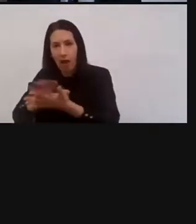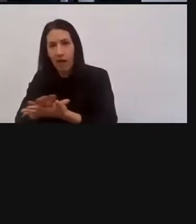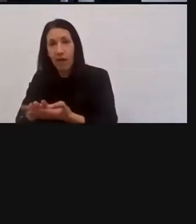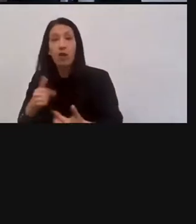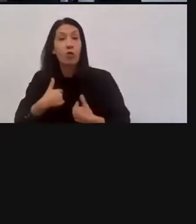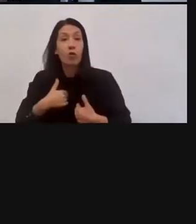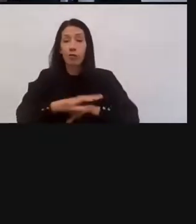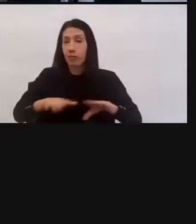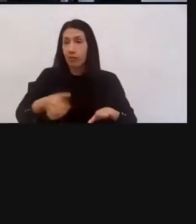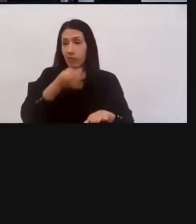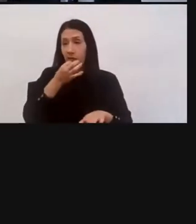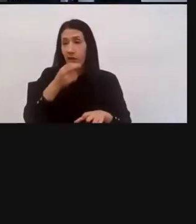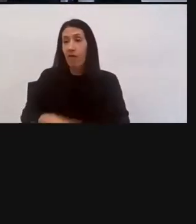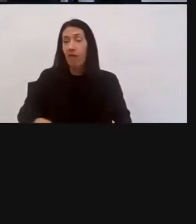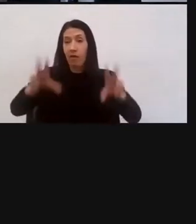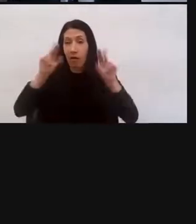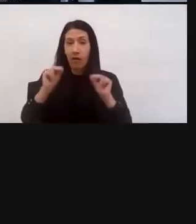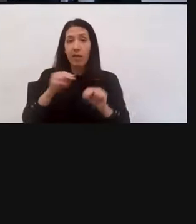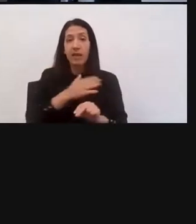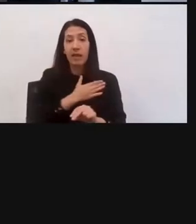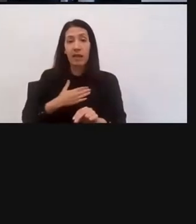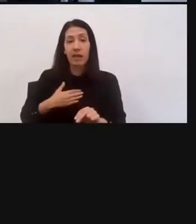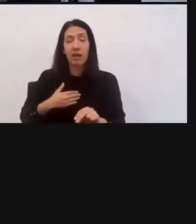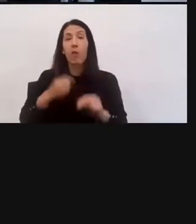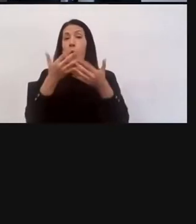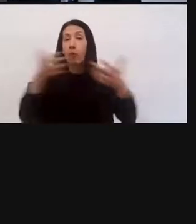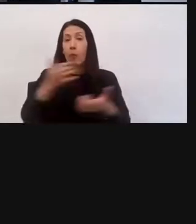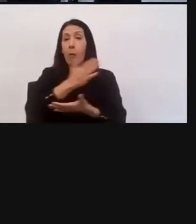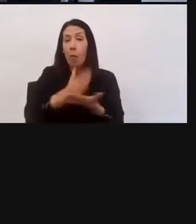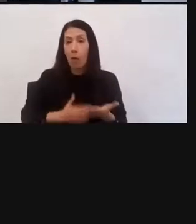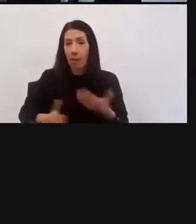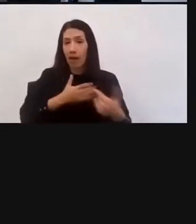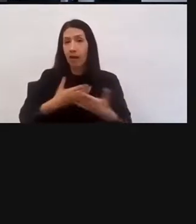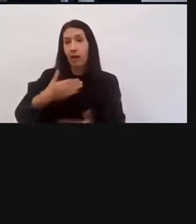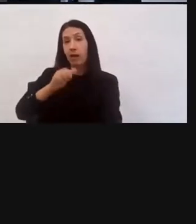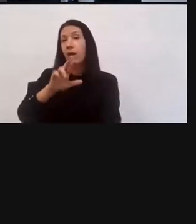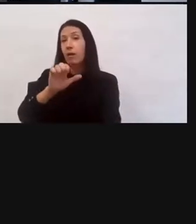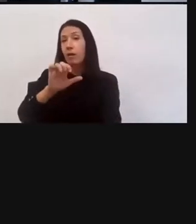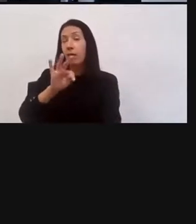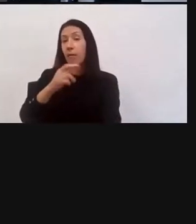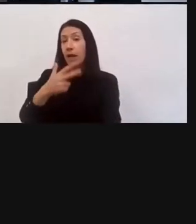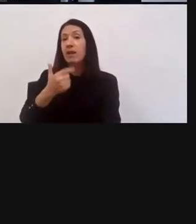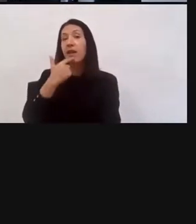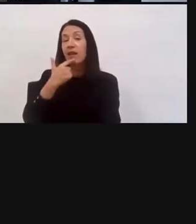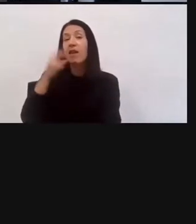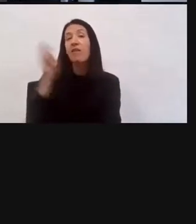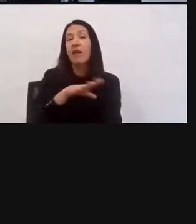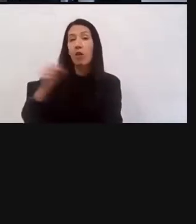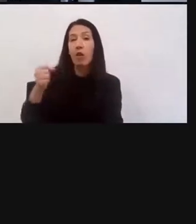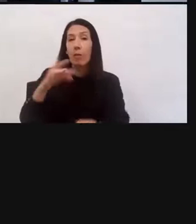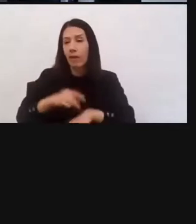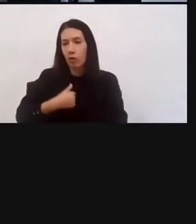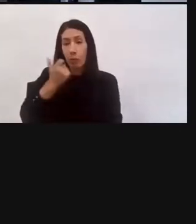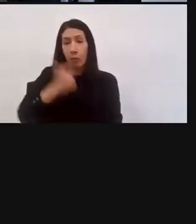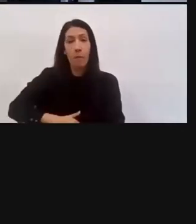mi contribución con un poema de Bertolt Brecht, ¿no? Que hablaba de que cuando vinieron a por los médicos yo no era médico y no me